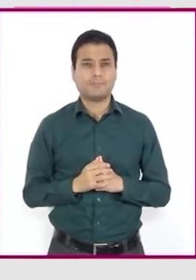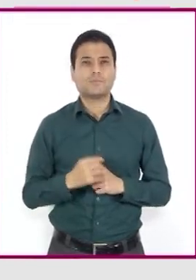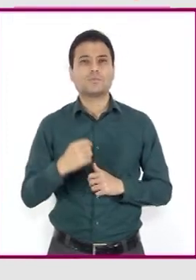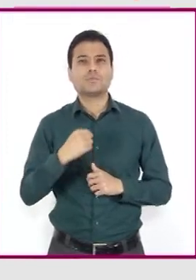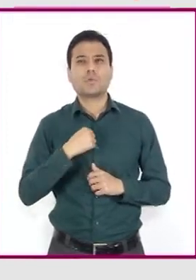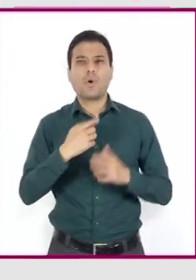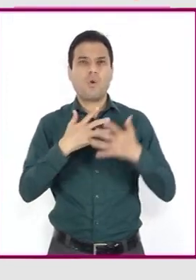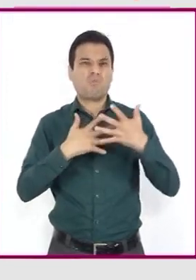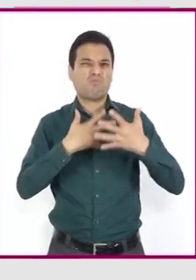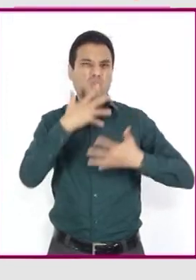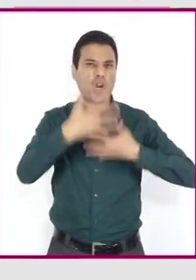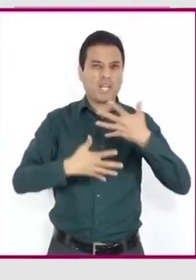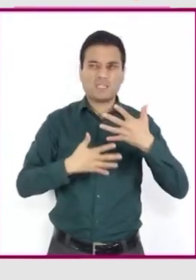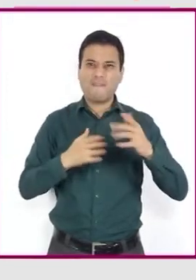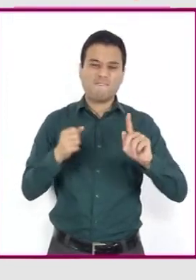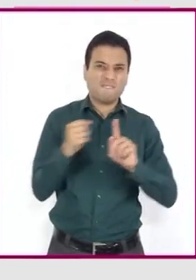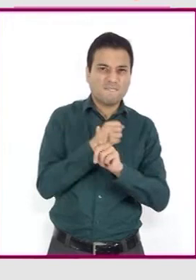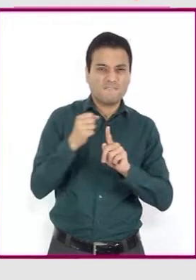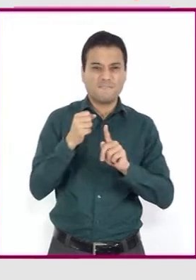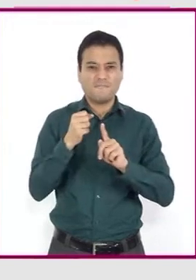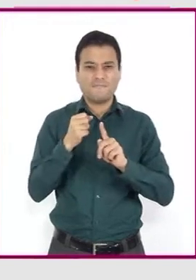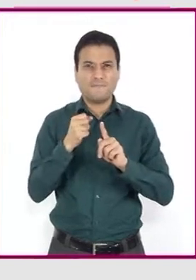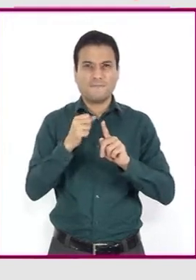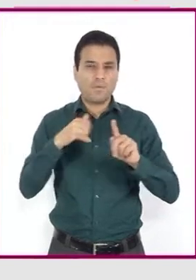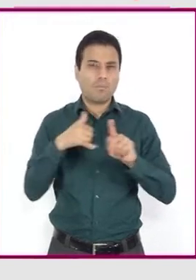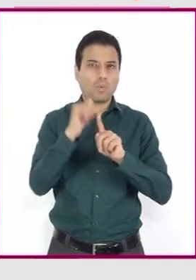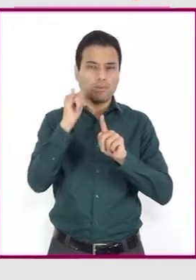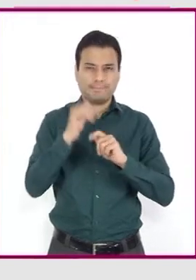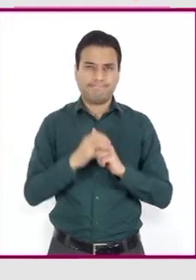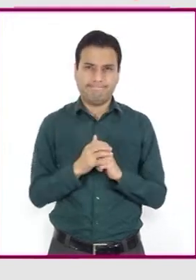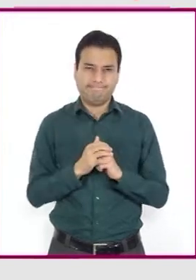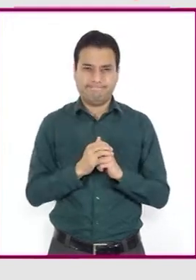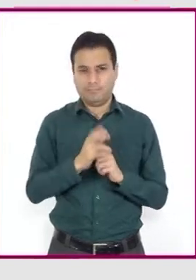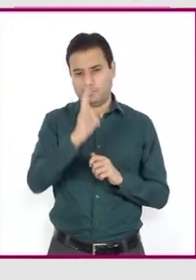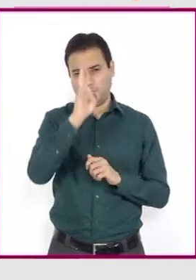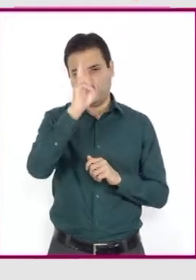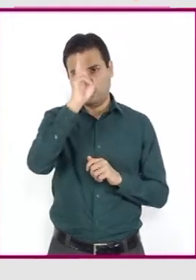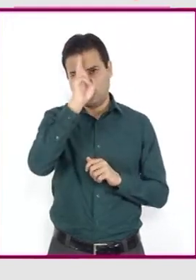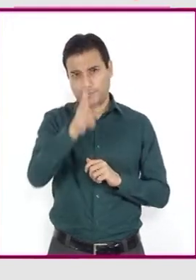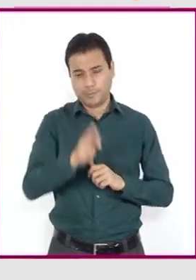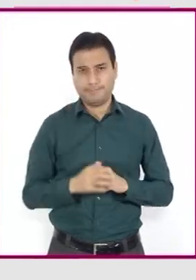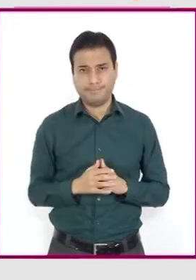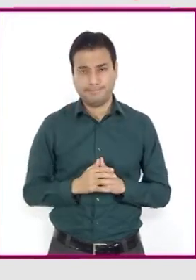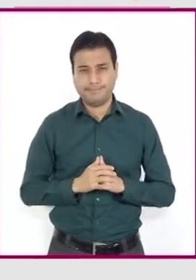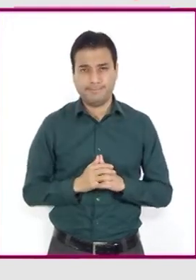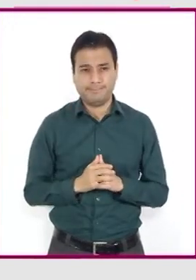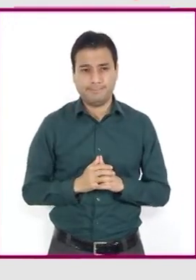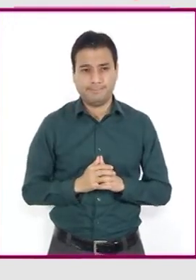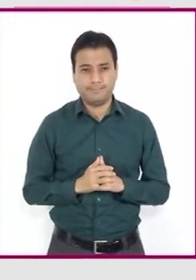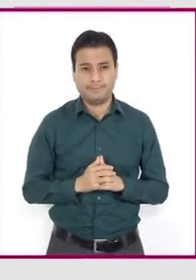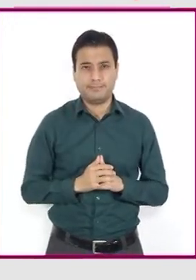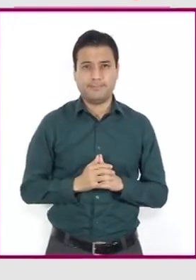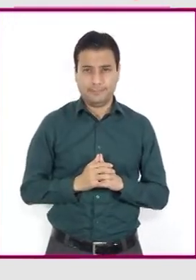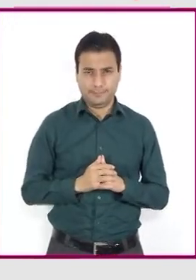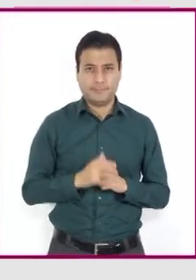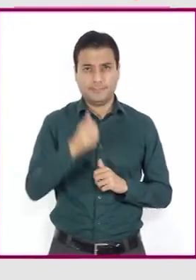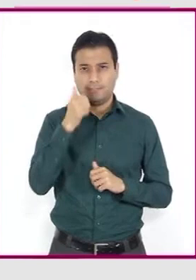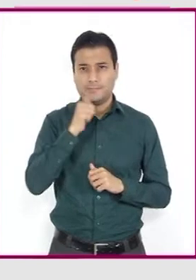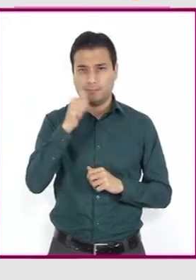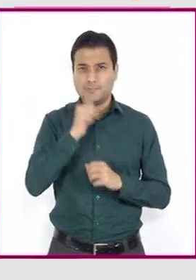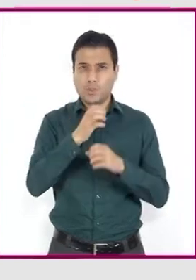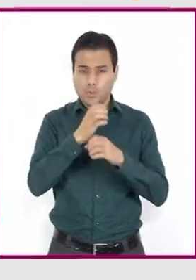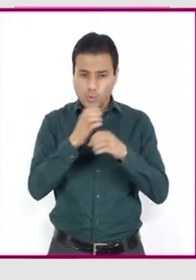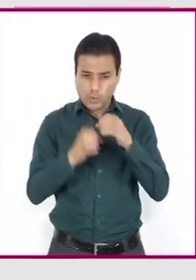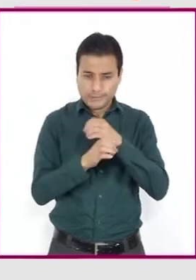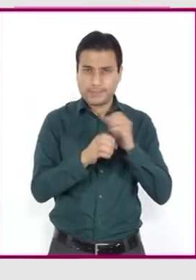ejercer actos de violencia o acoso escolar, bullying, a cualquier persona del plantel. Mantener el orden de las cosas